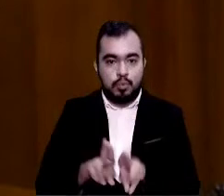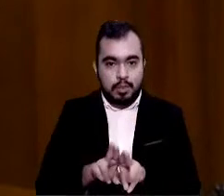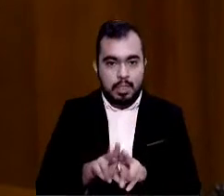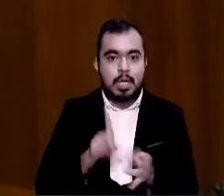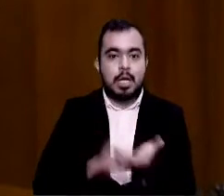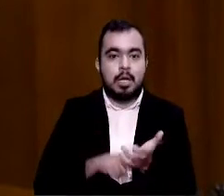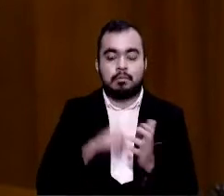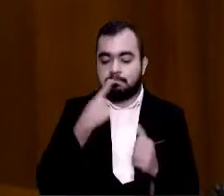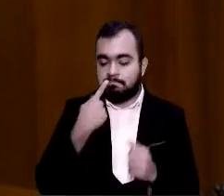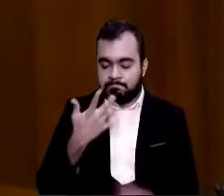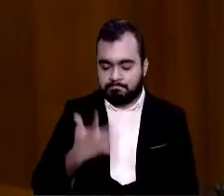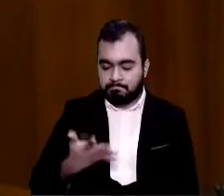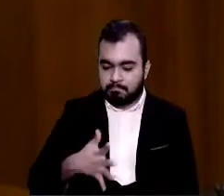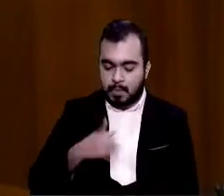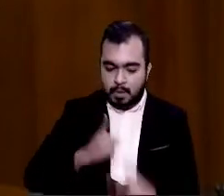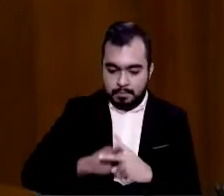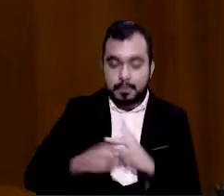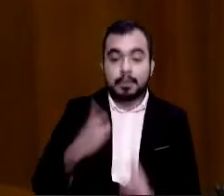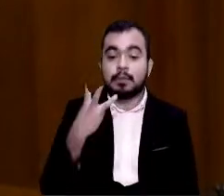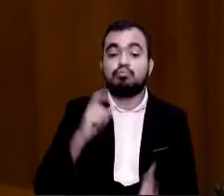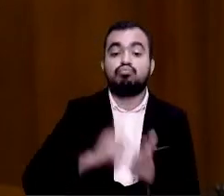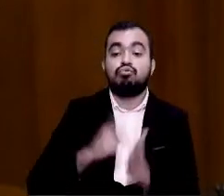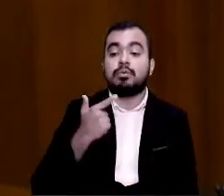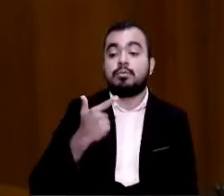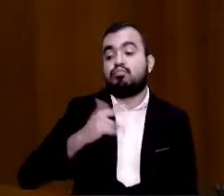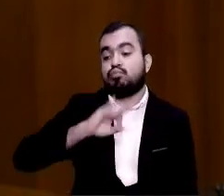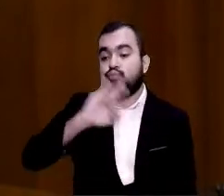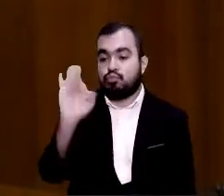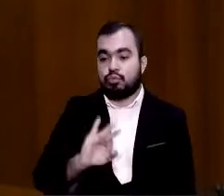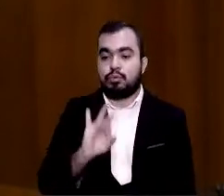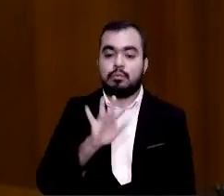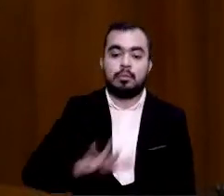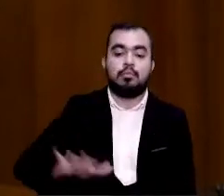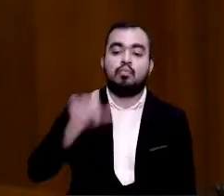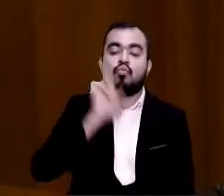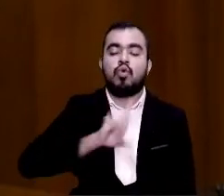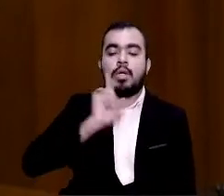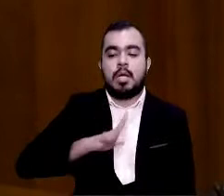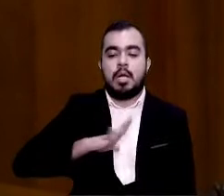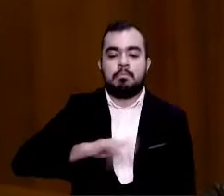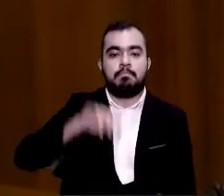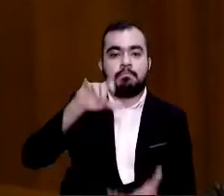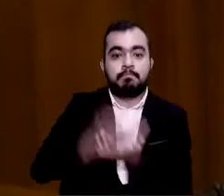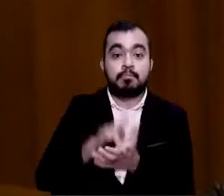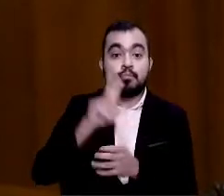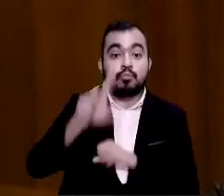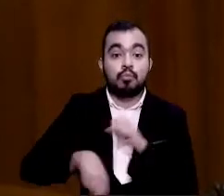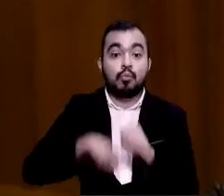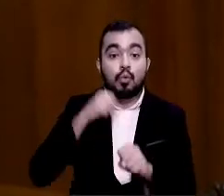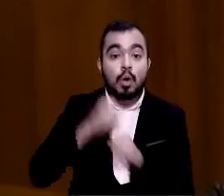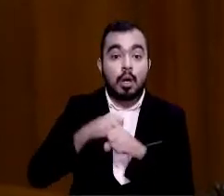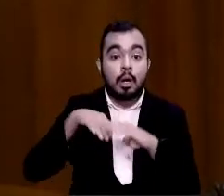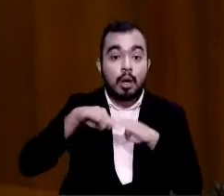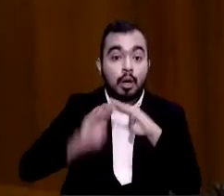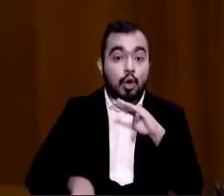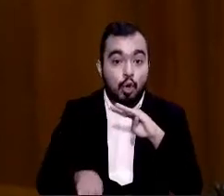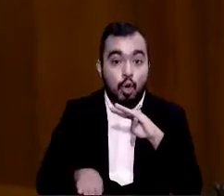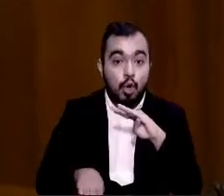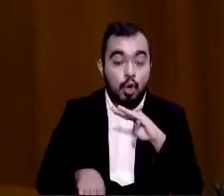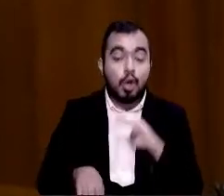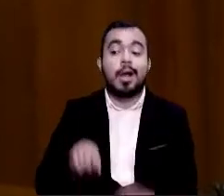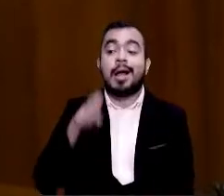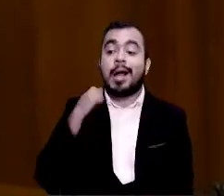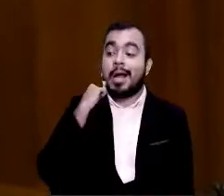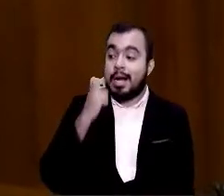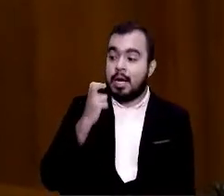al 3.7% de la población femenina de dicho rango de edad casadas antes de los 18 años de edad. El mismo año,